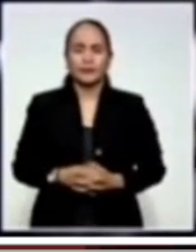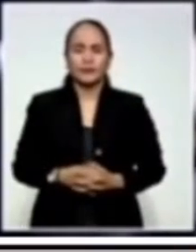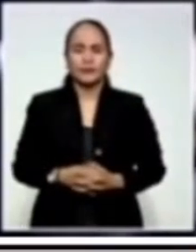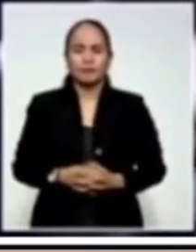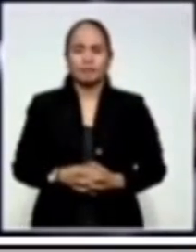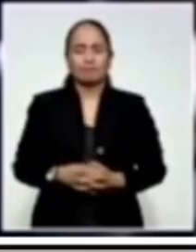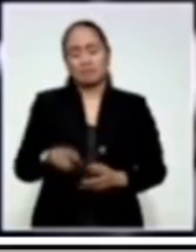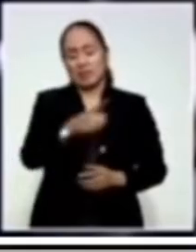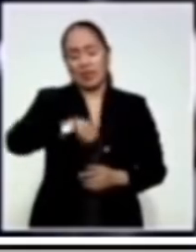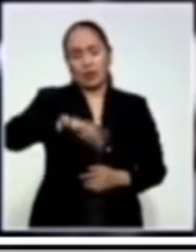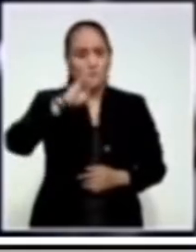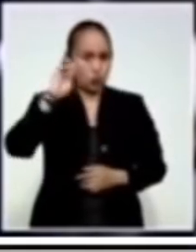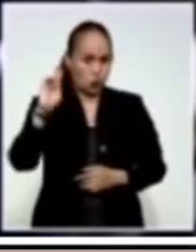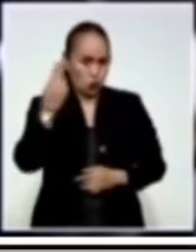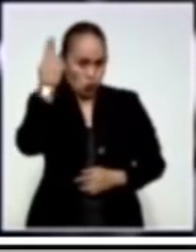intelectuales,